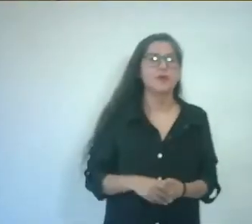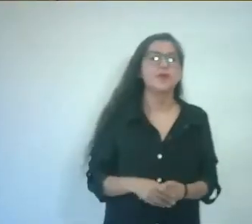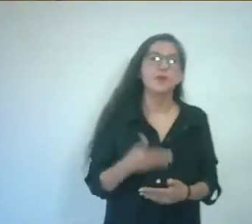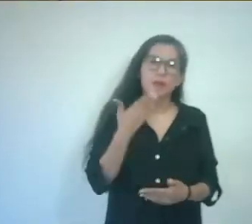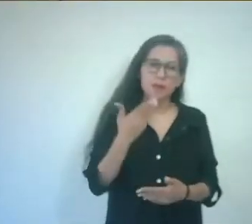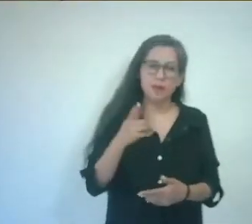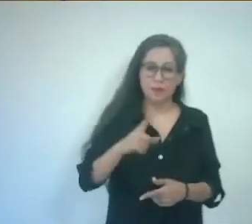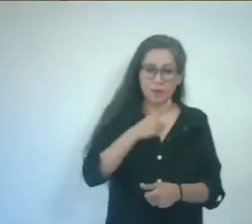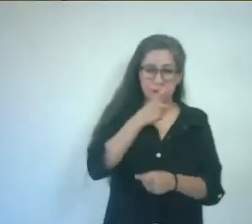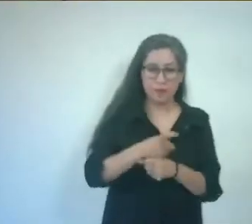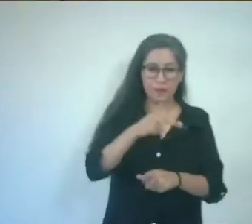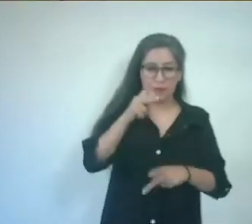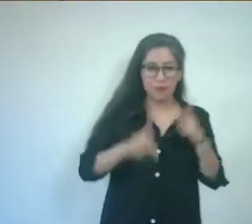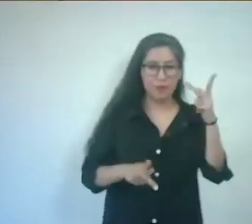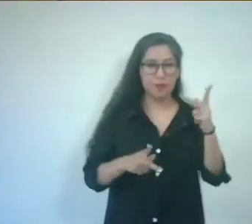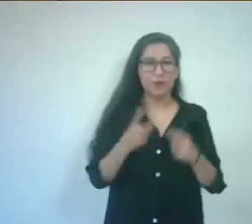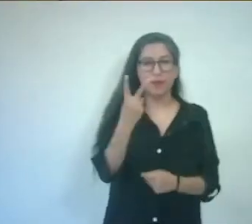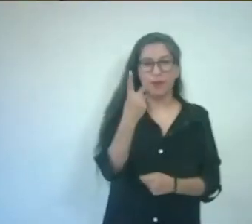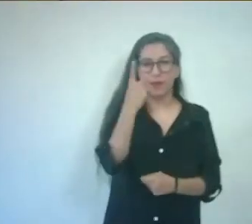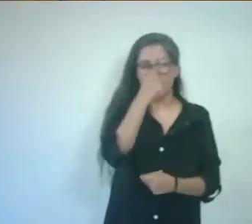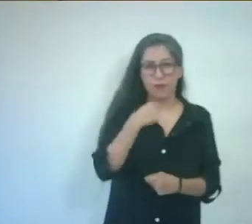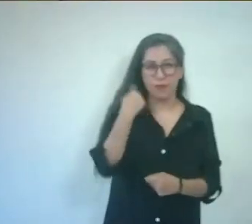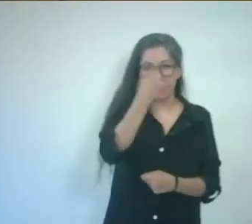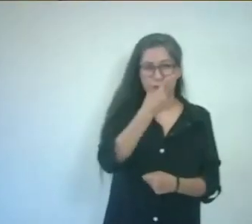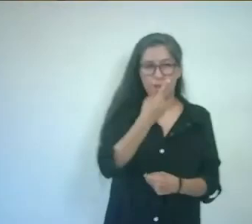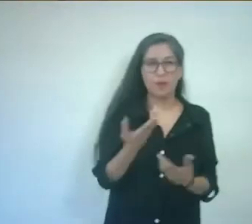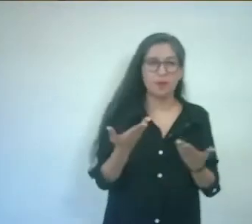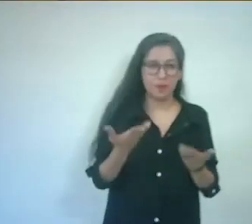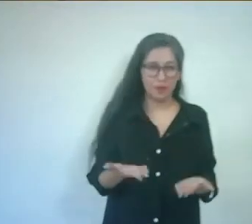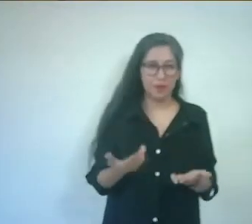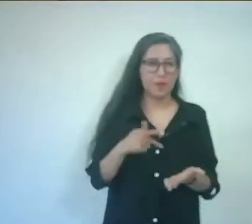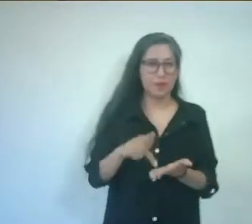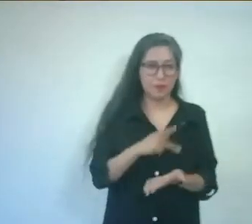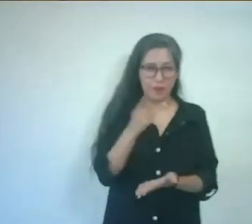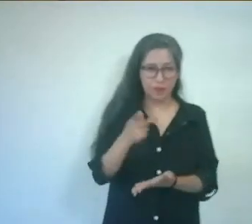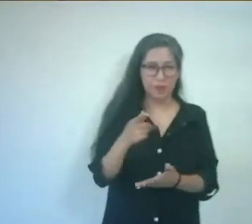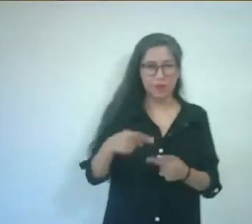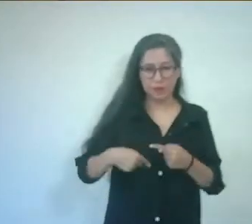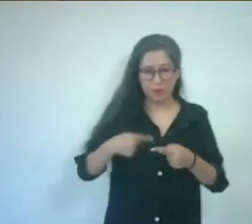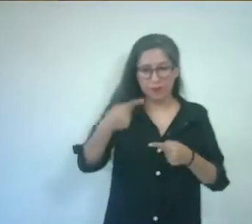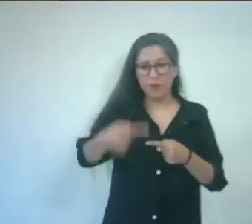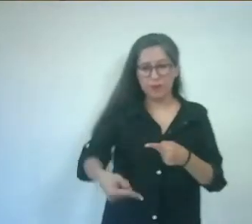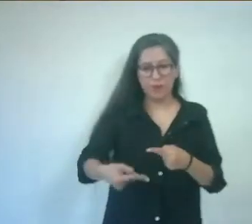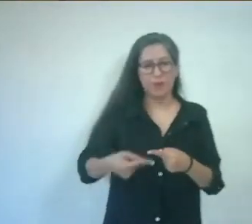receso será de 2 horas. Por lo que reanudamos nuestra sesión